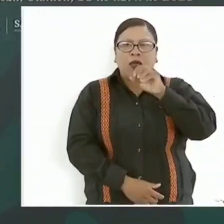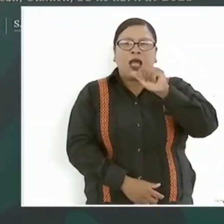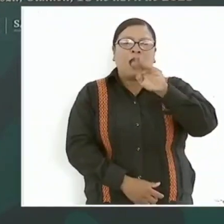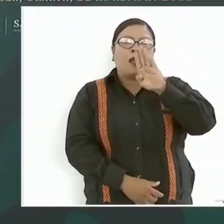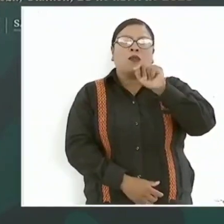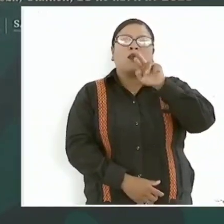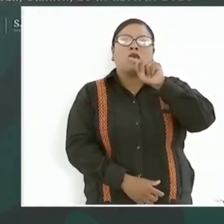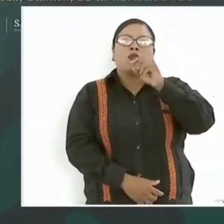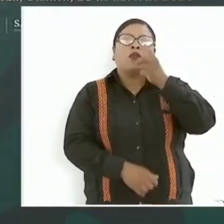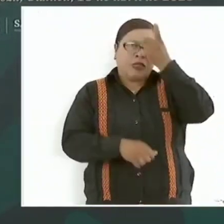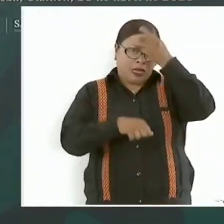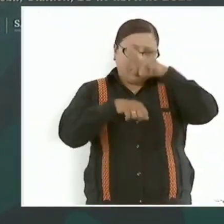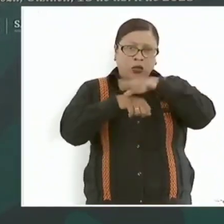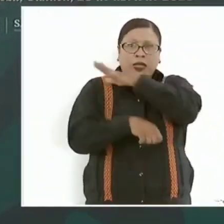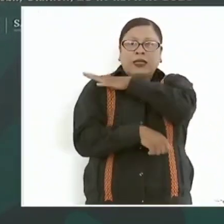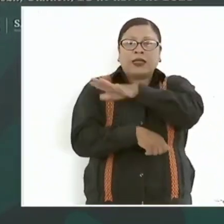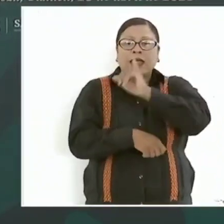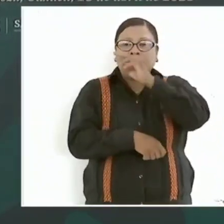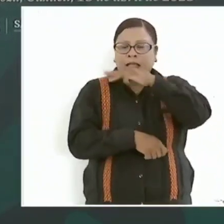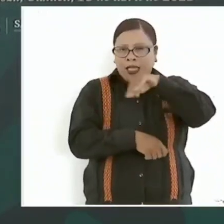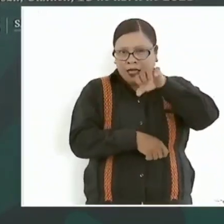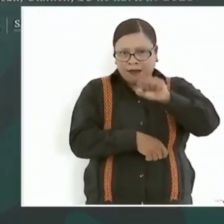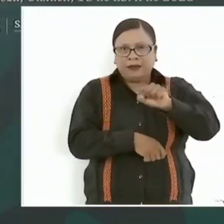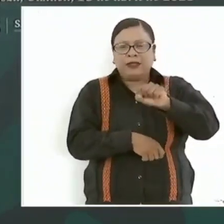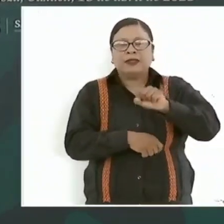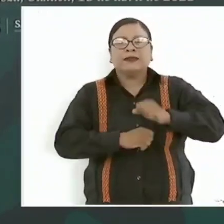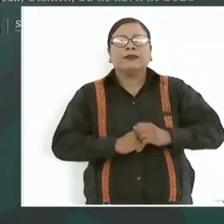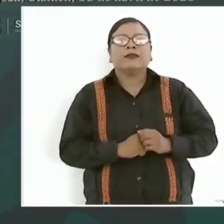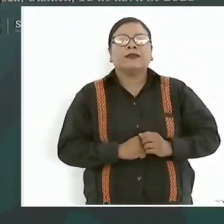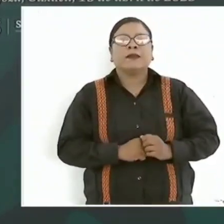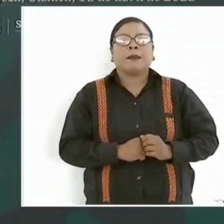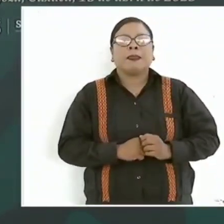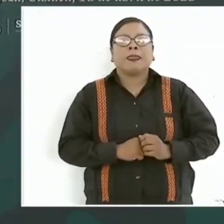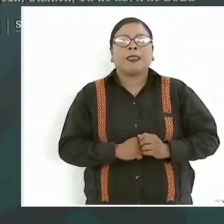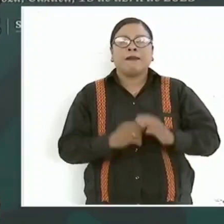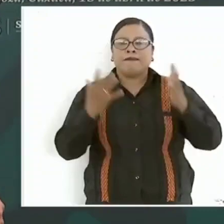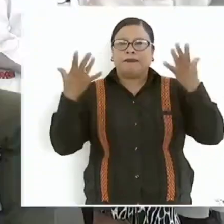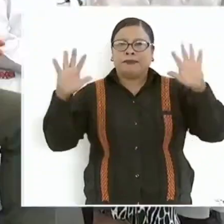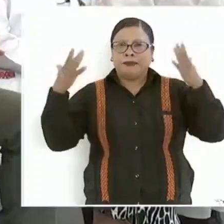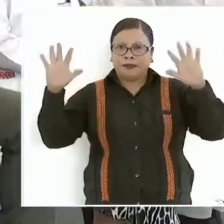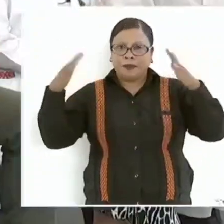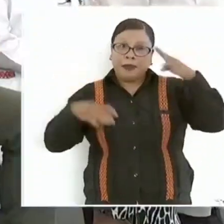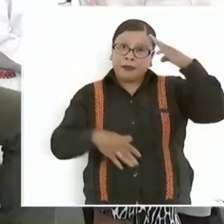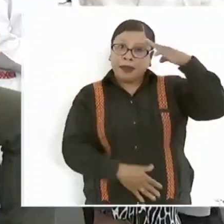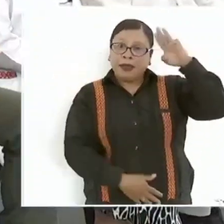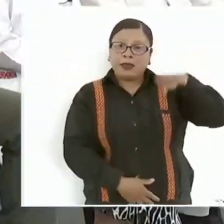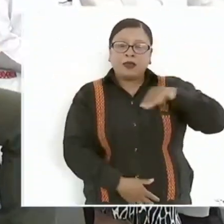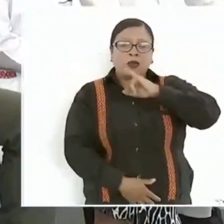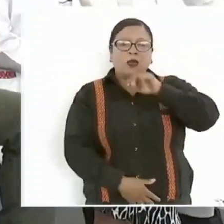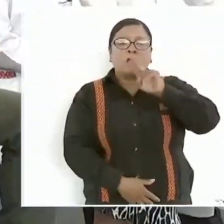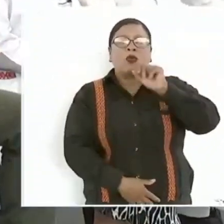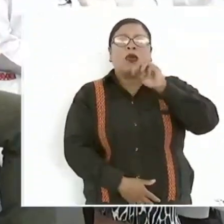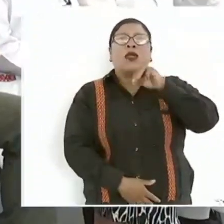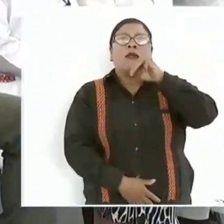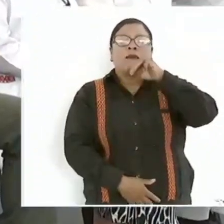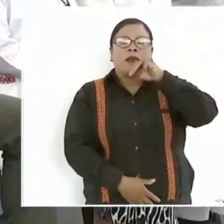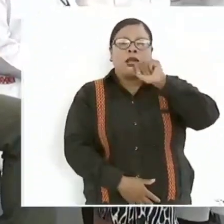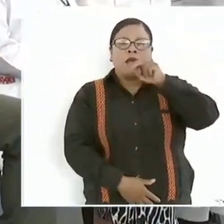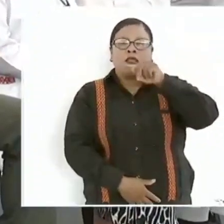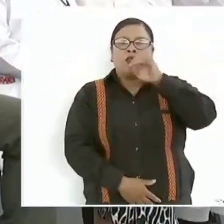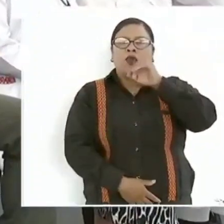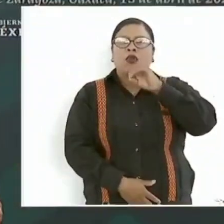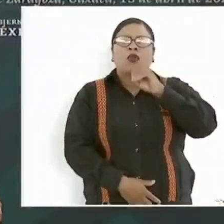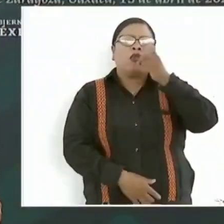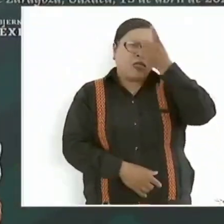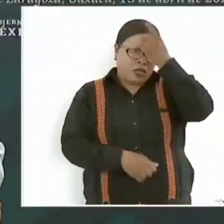Aburto, director general del Instituto Mexicano del Seguro Social, al maestro Juan Antonio Ferrer Aguilar,